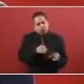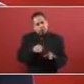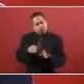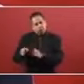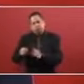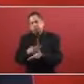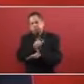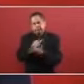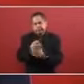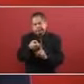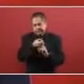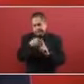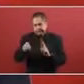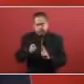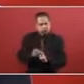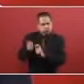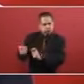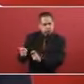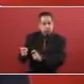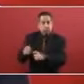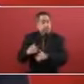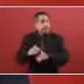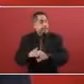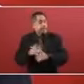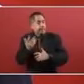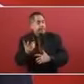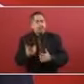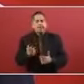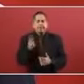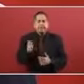de ley, porque ahora